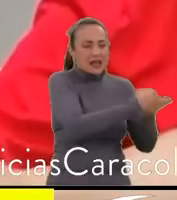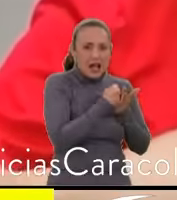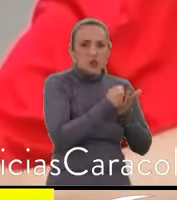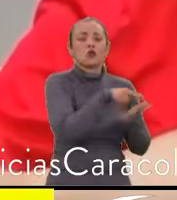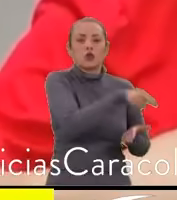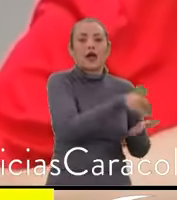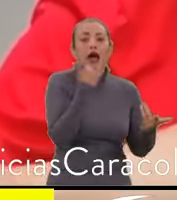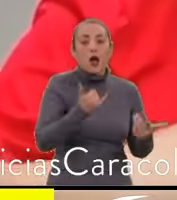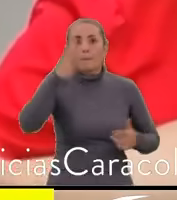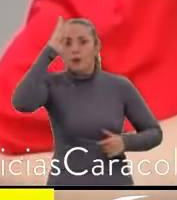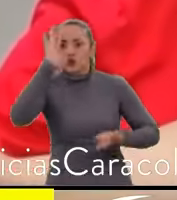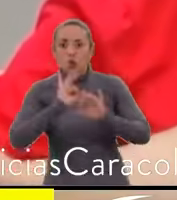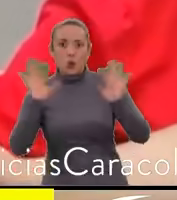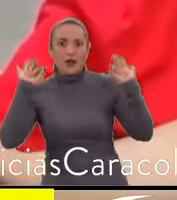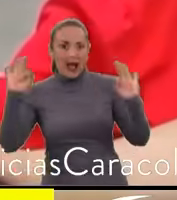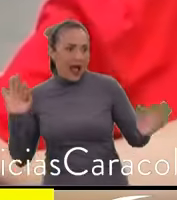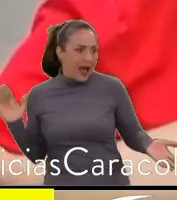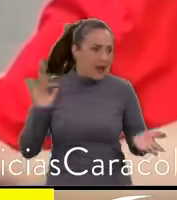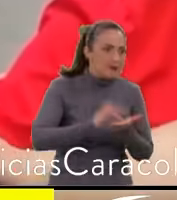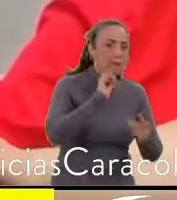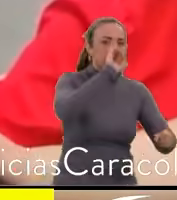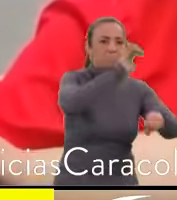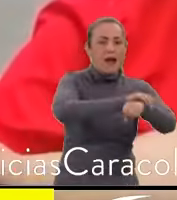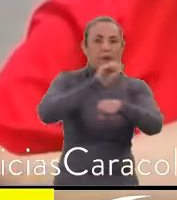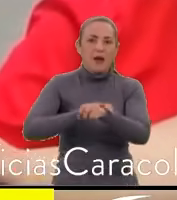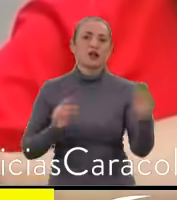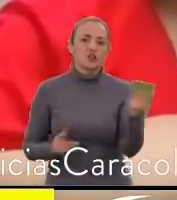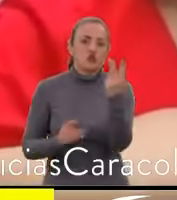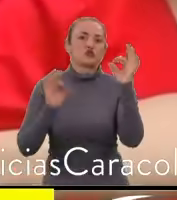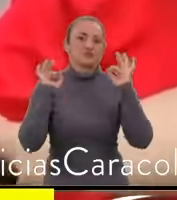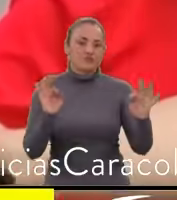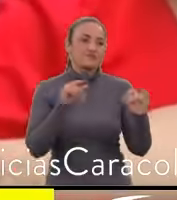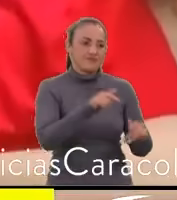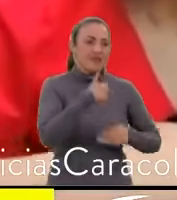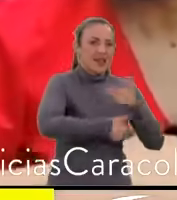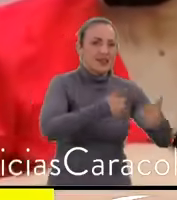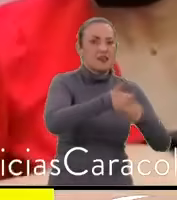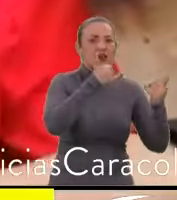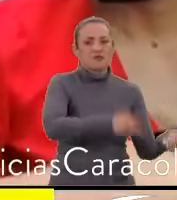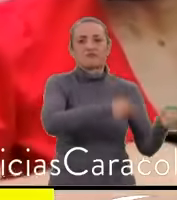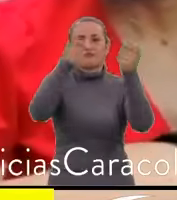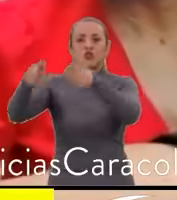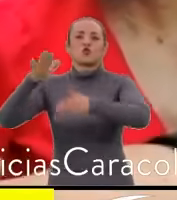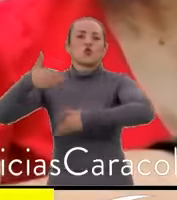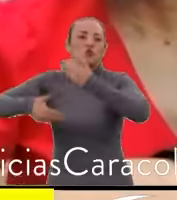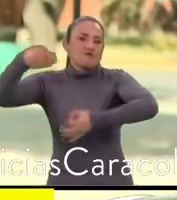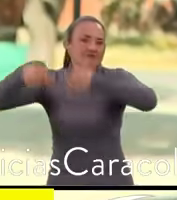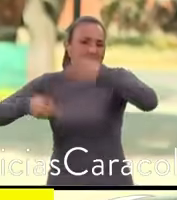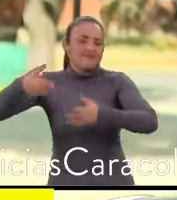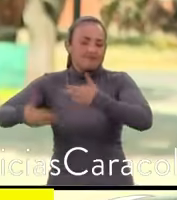nos permite dar con estos individuos y generar la captura respectiva para poner a disposición de la autoridad competente.